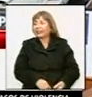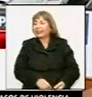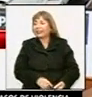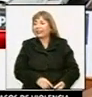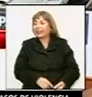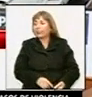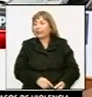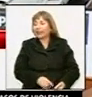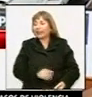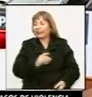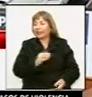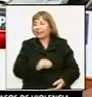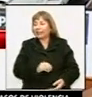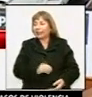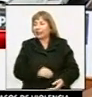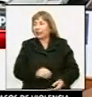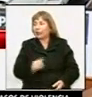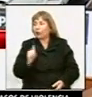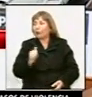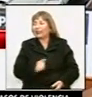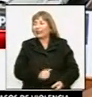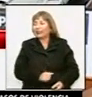magnacho. Entonces,